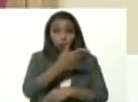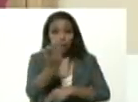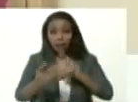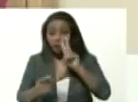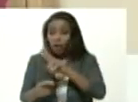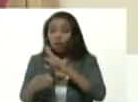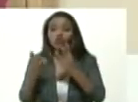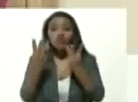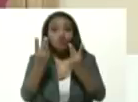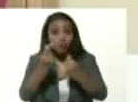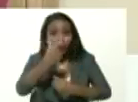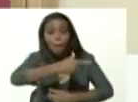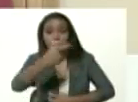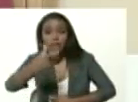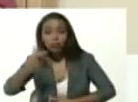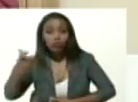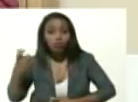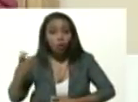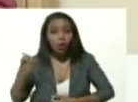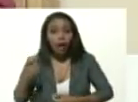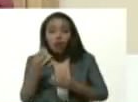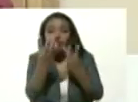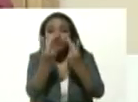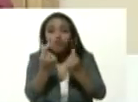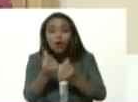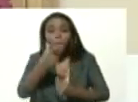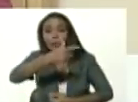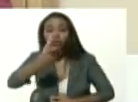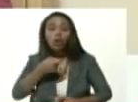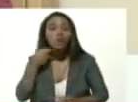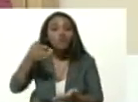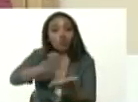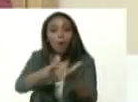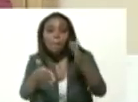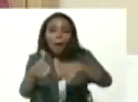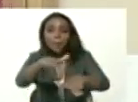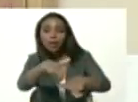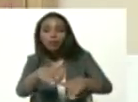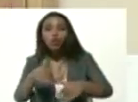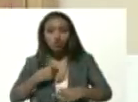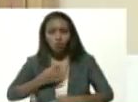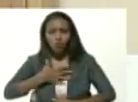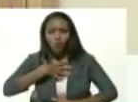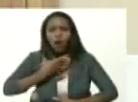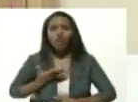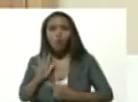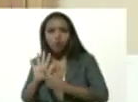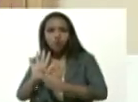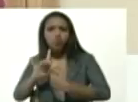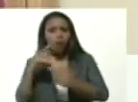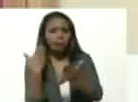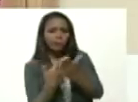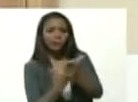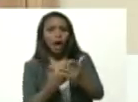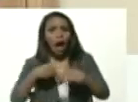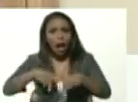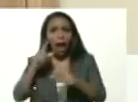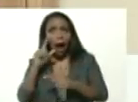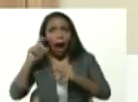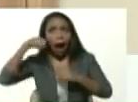número de casos, el número de muertos. Yo puedo mostrar aquí ante esta cámara. Fíjense ustedes.